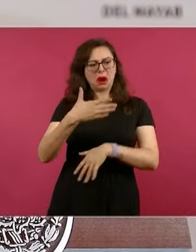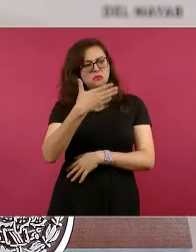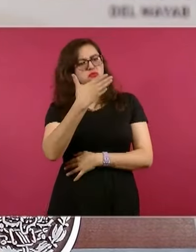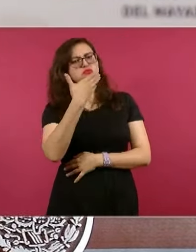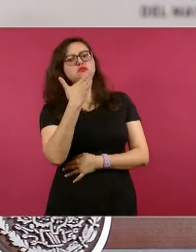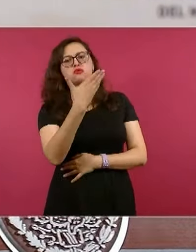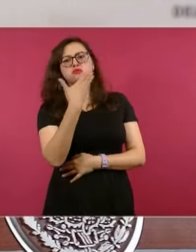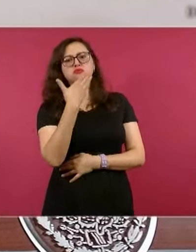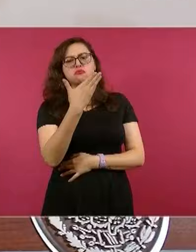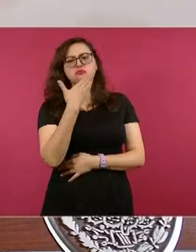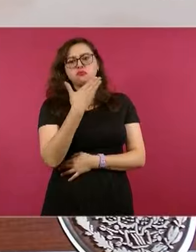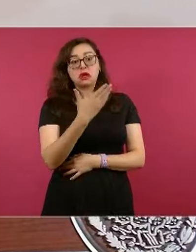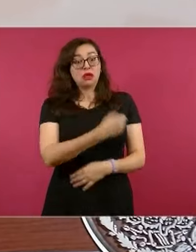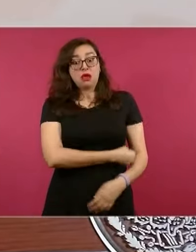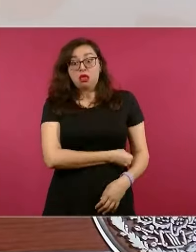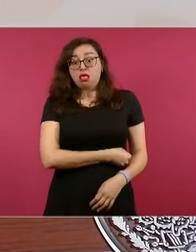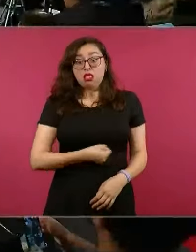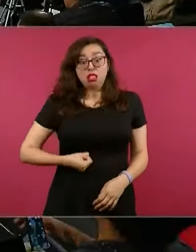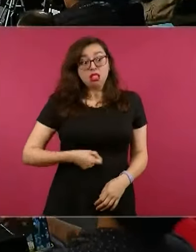Pero